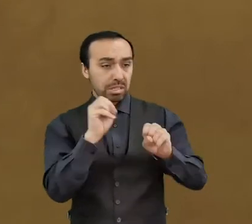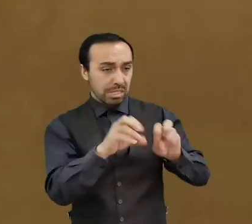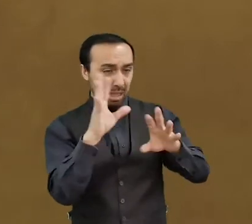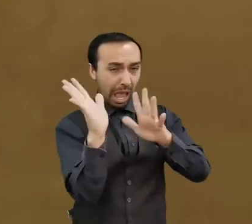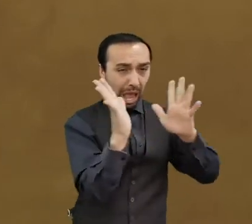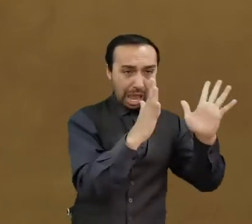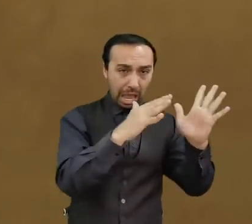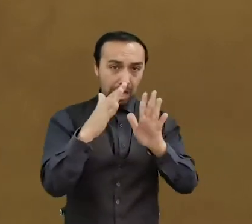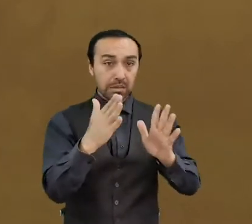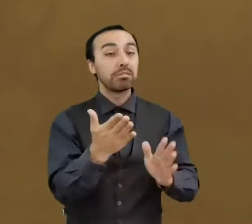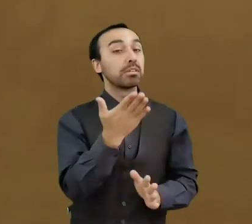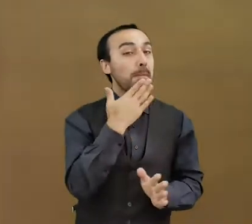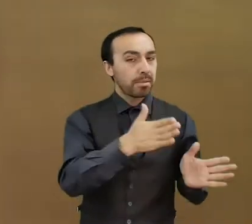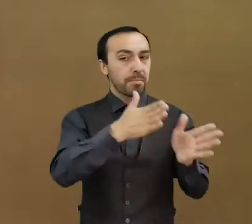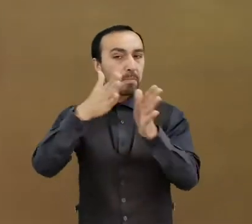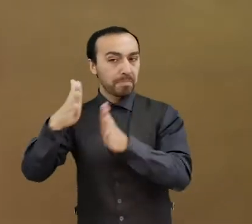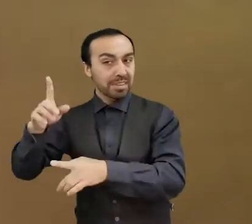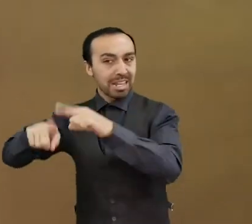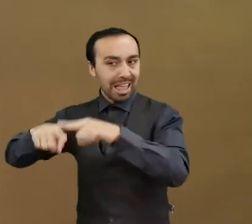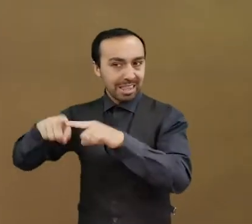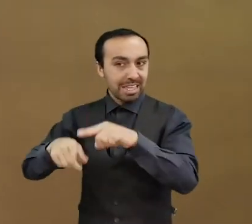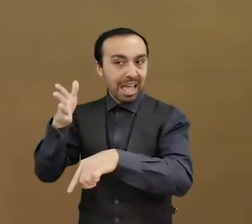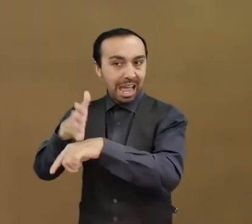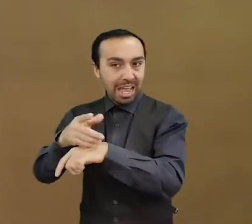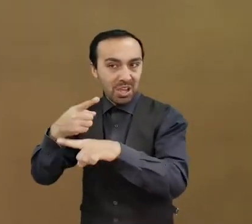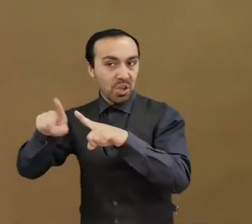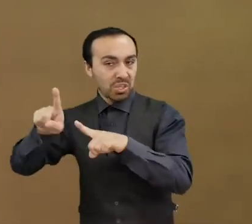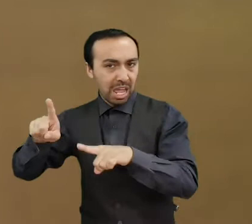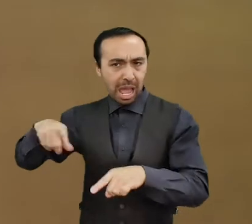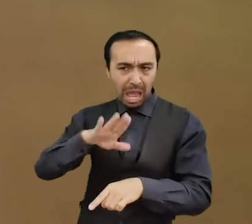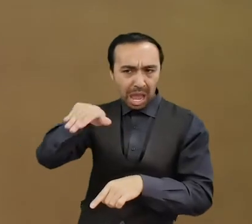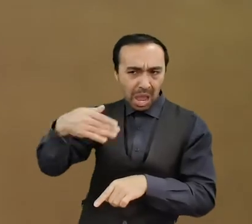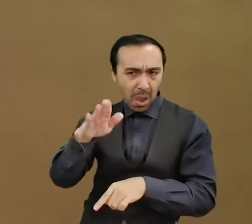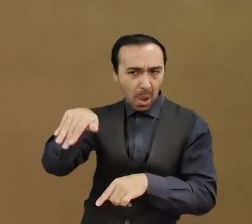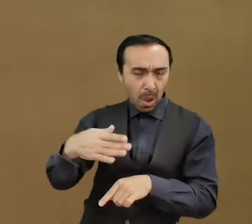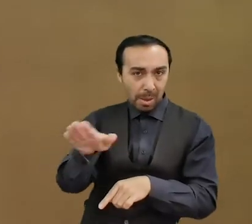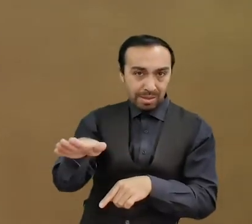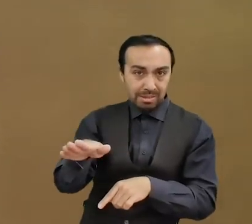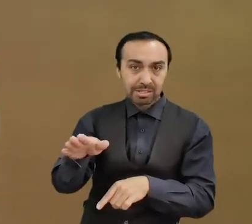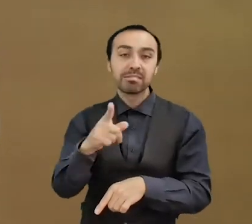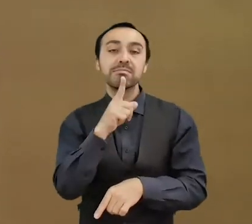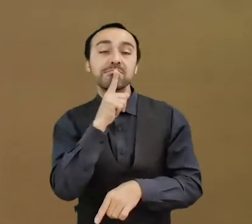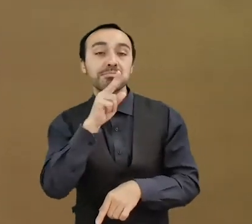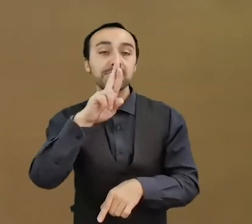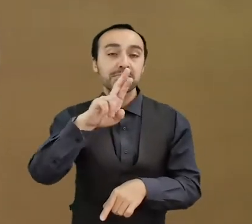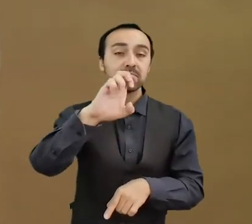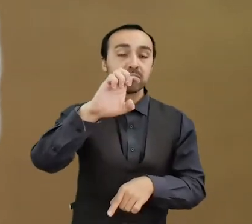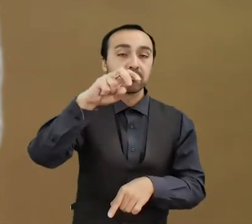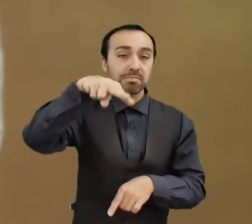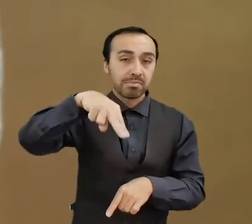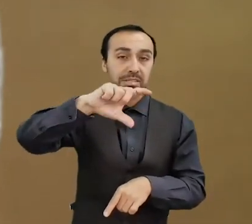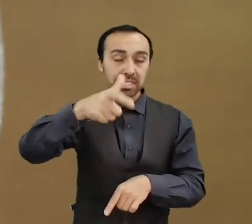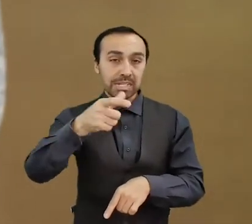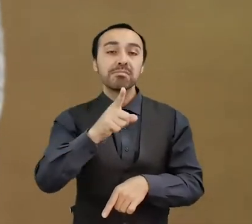existía tren tren y tren tren era la que vivía en la tierra en las alturas de las montañas y